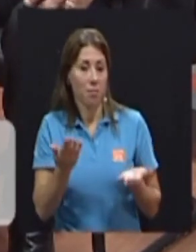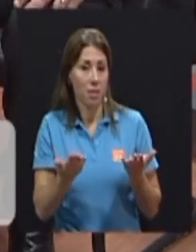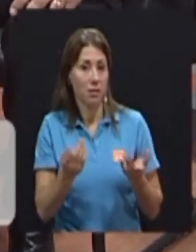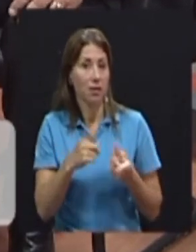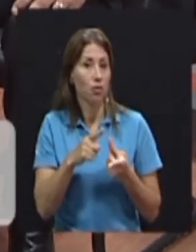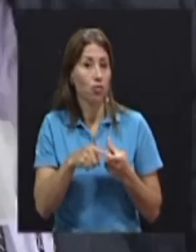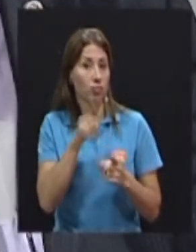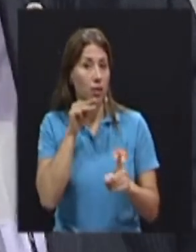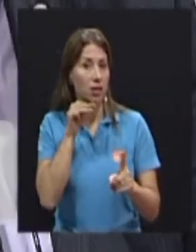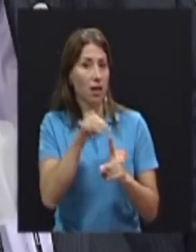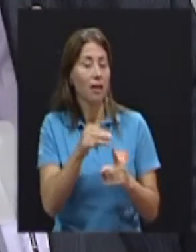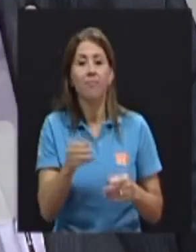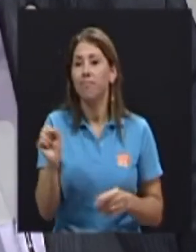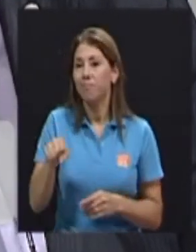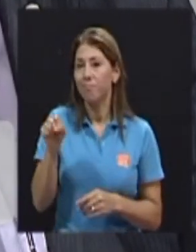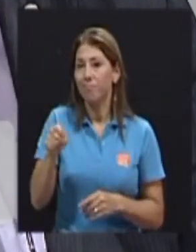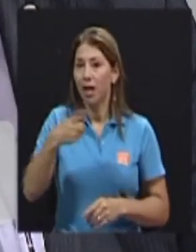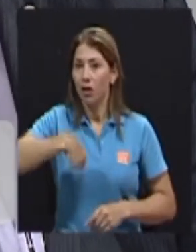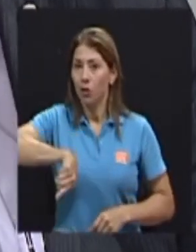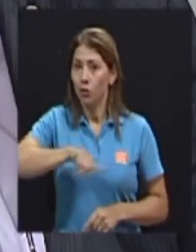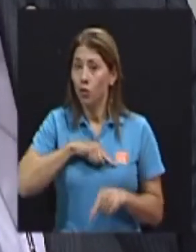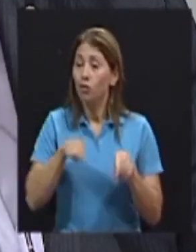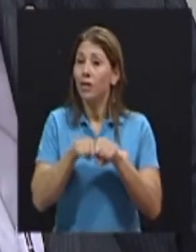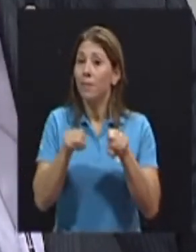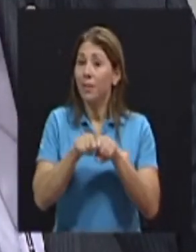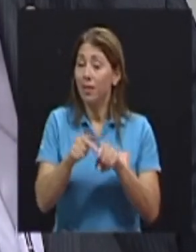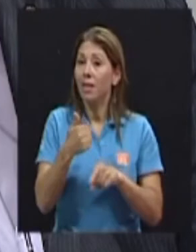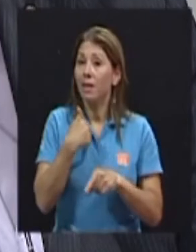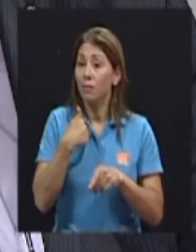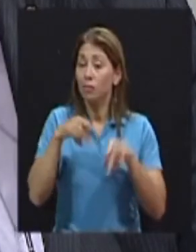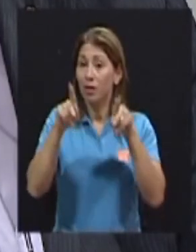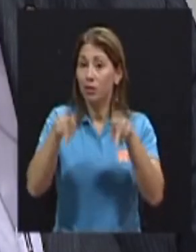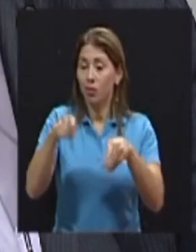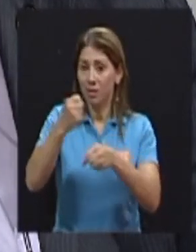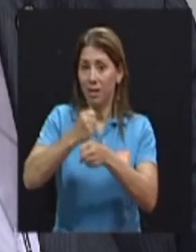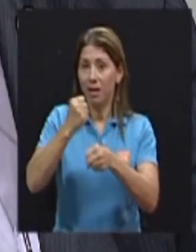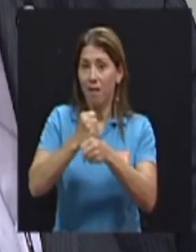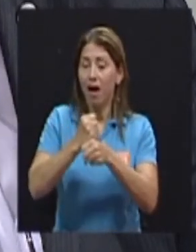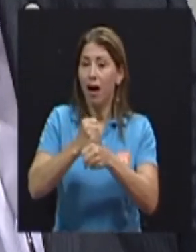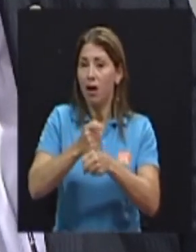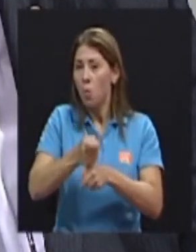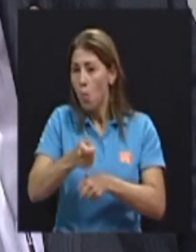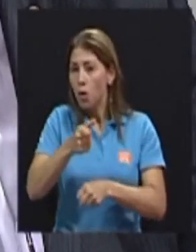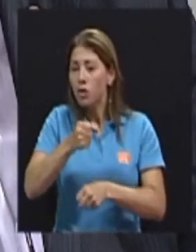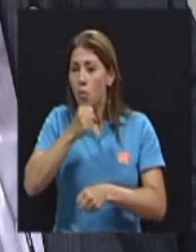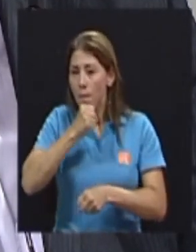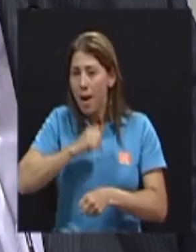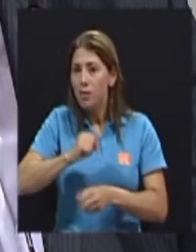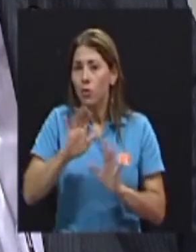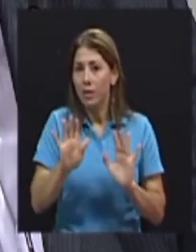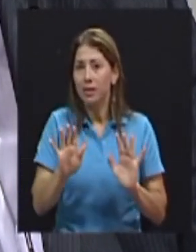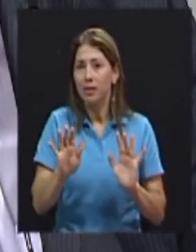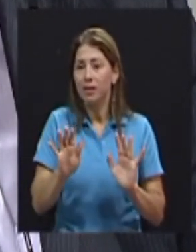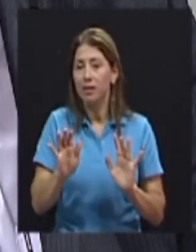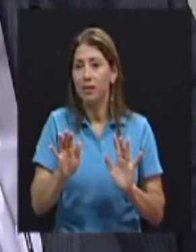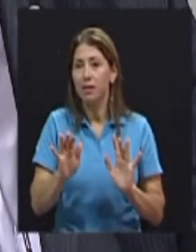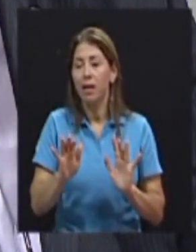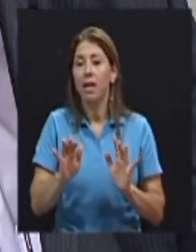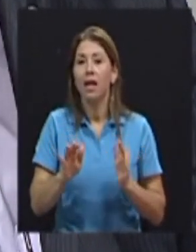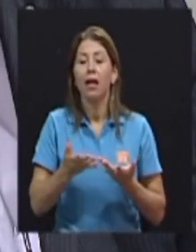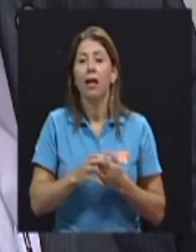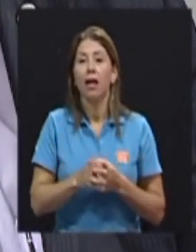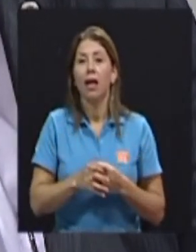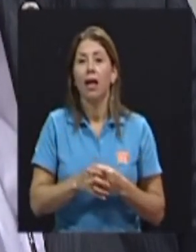universidades. Sí, claro. Nosotros también tenemos una población de trabajadores un poquito mayores que los estudiantes de primer